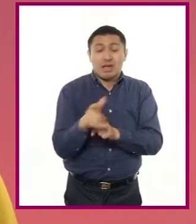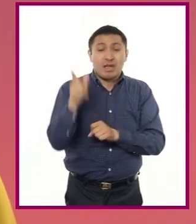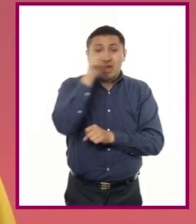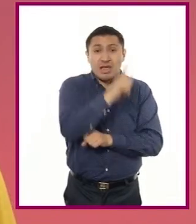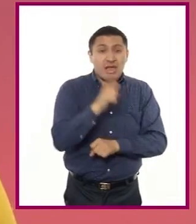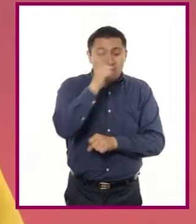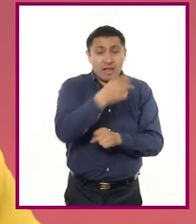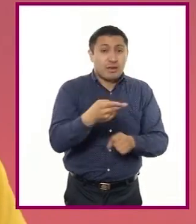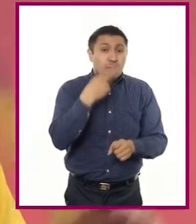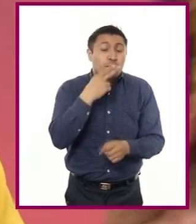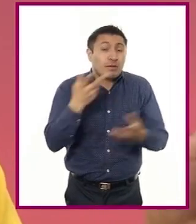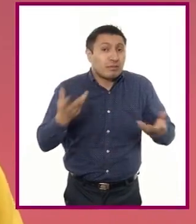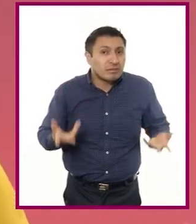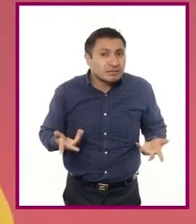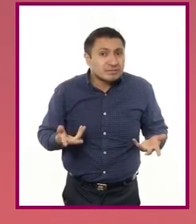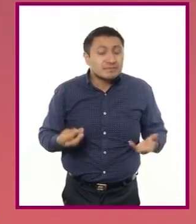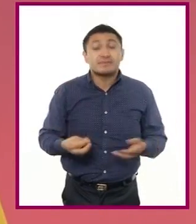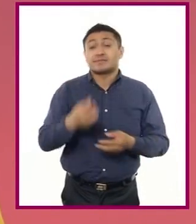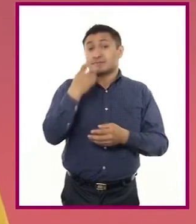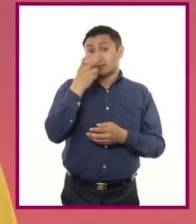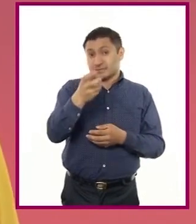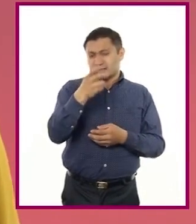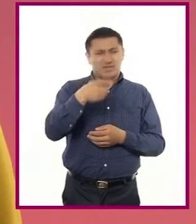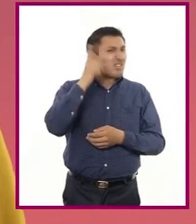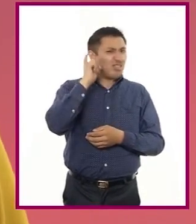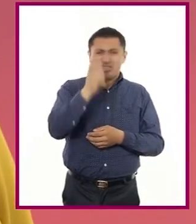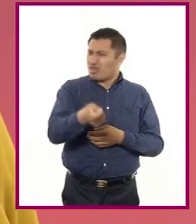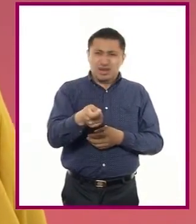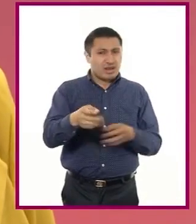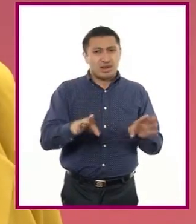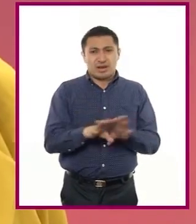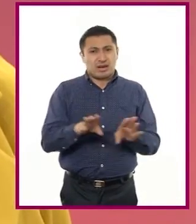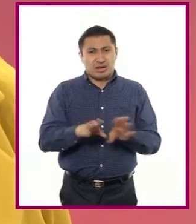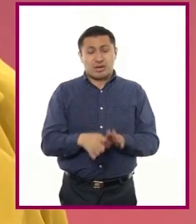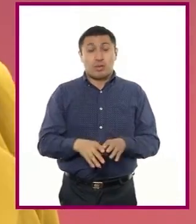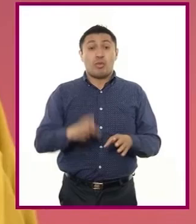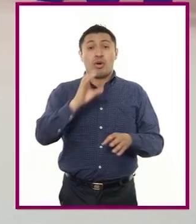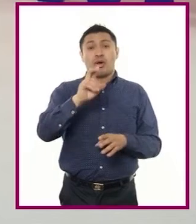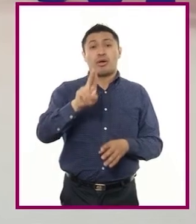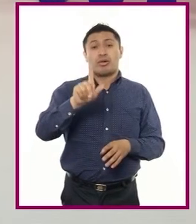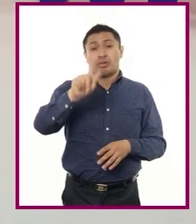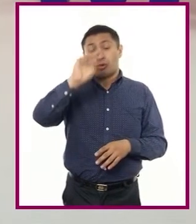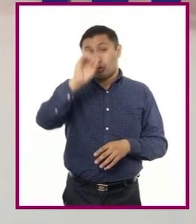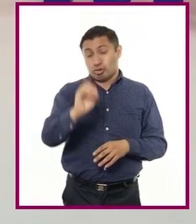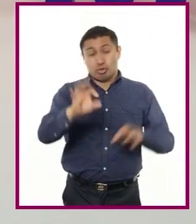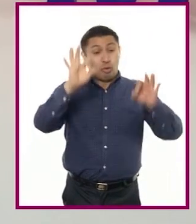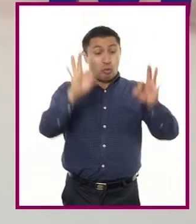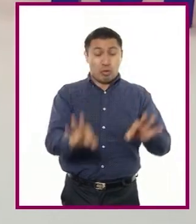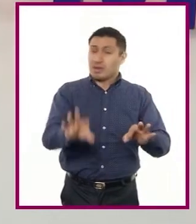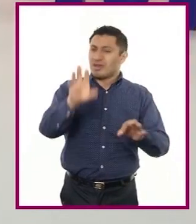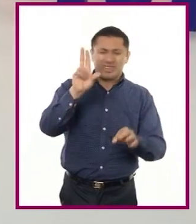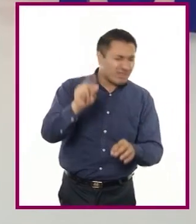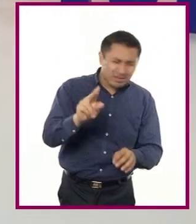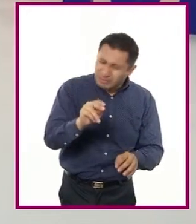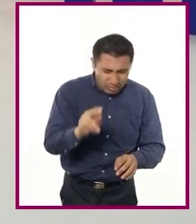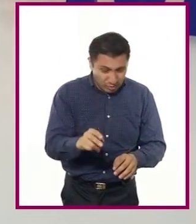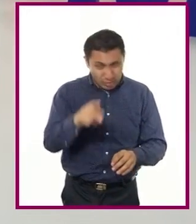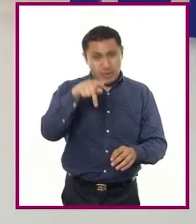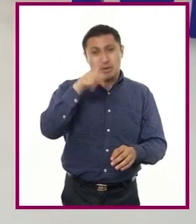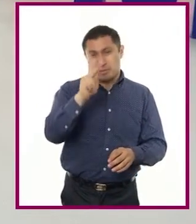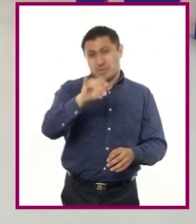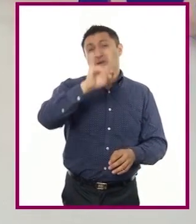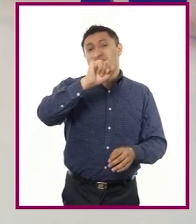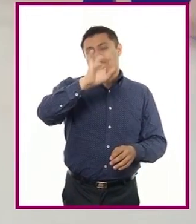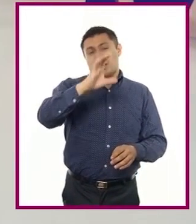en ella. Esto de ninguna manera significa que deban emplear el lenguaje culto, sino que ha de emplearse